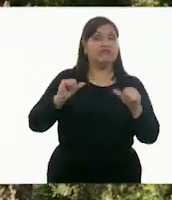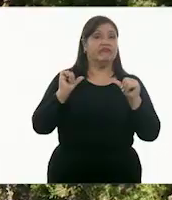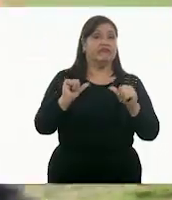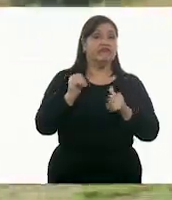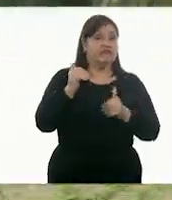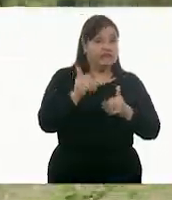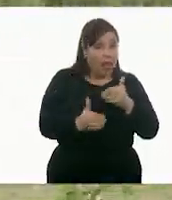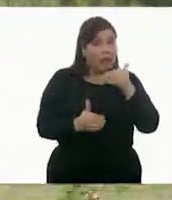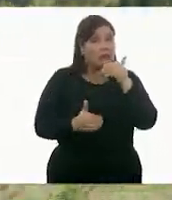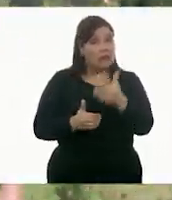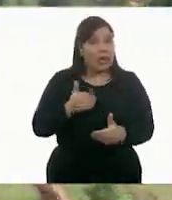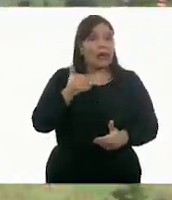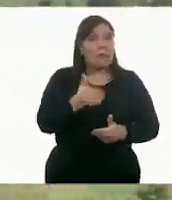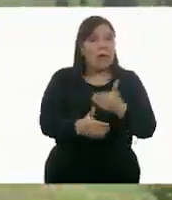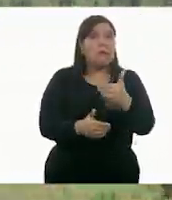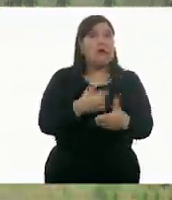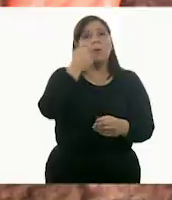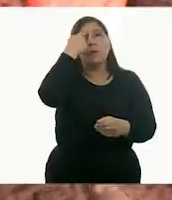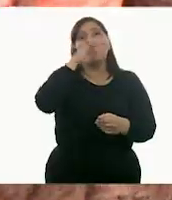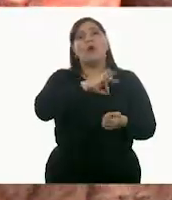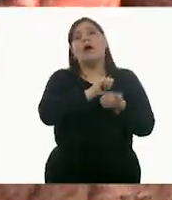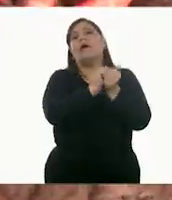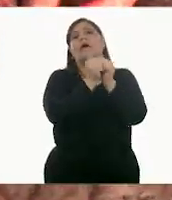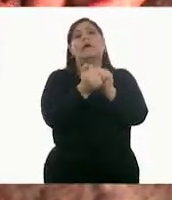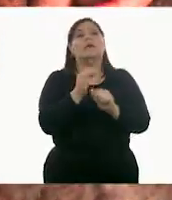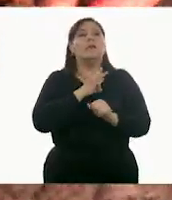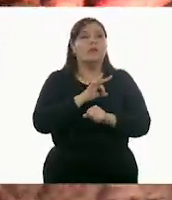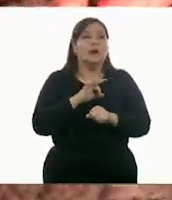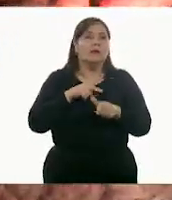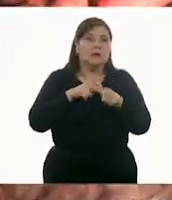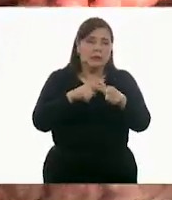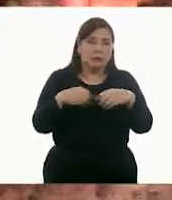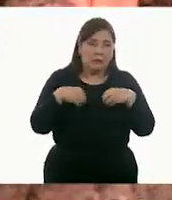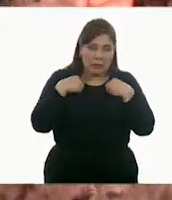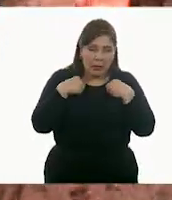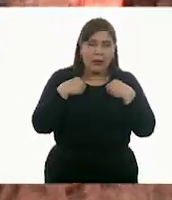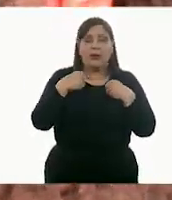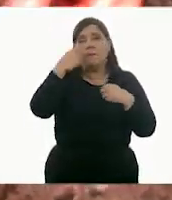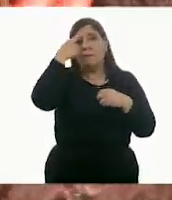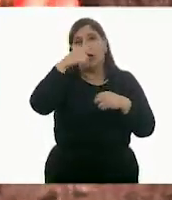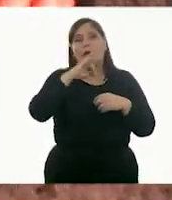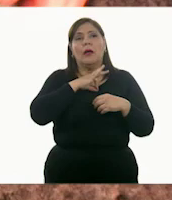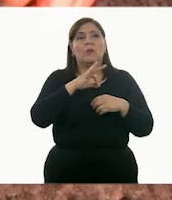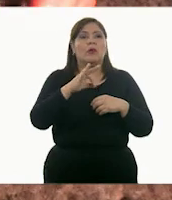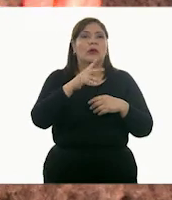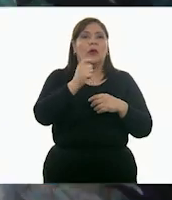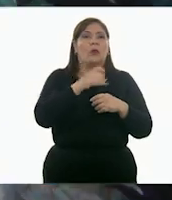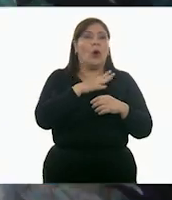para adaptarse hasta a los animales más feroces.